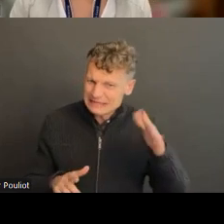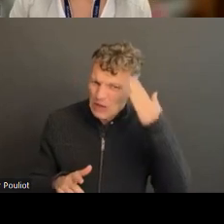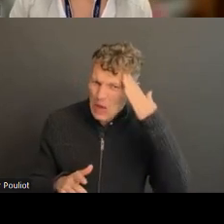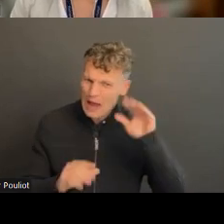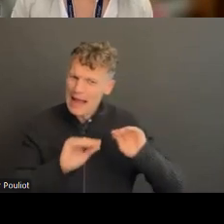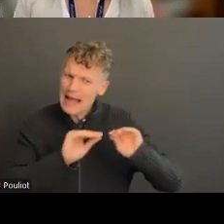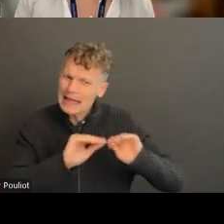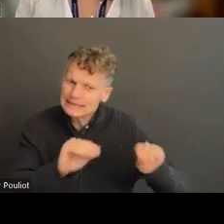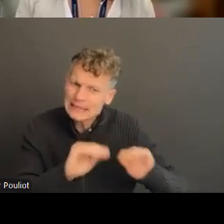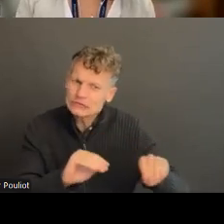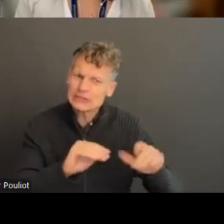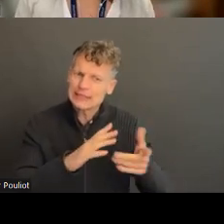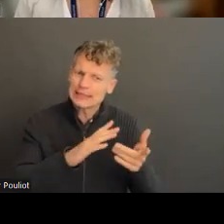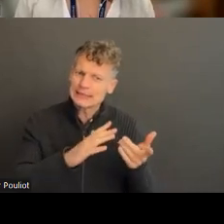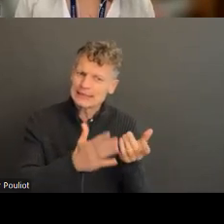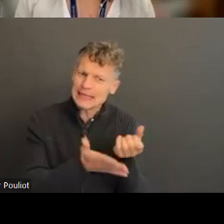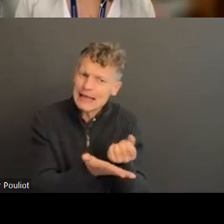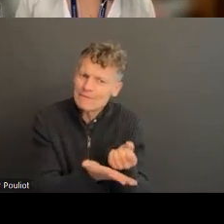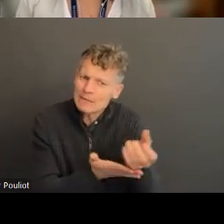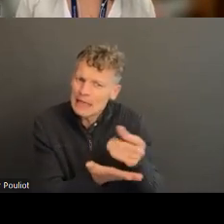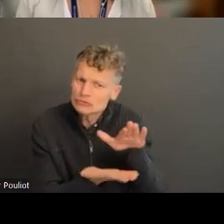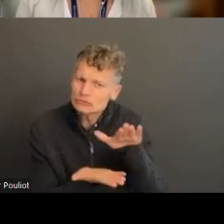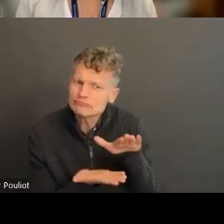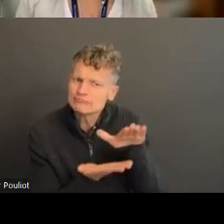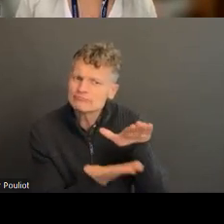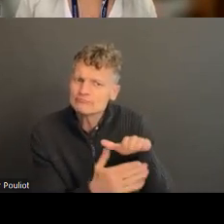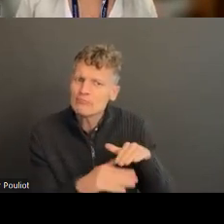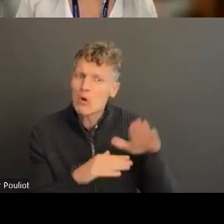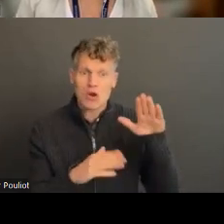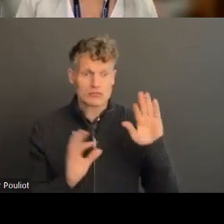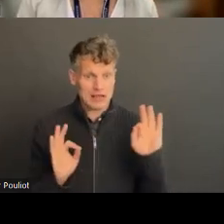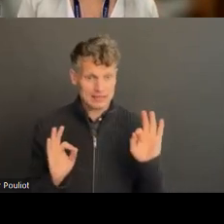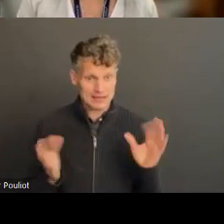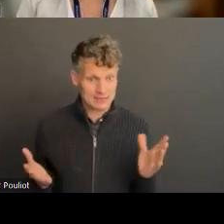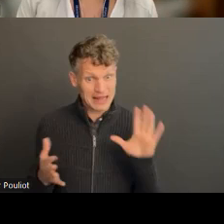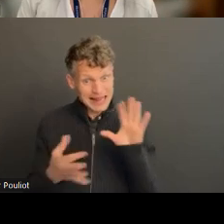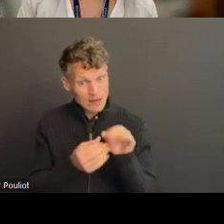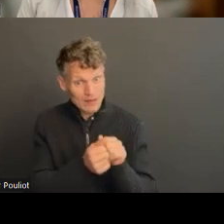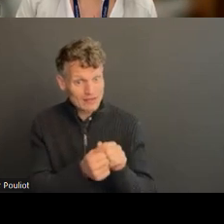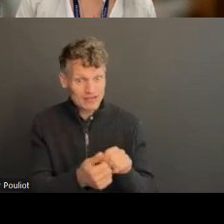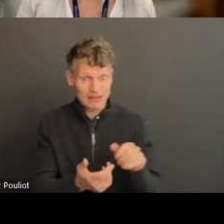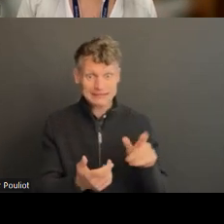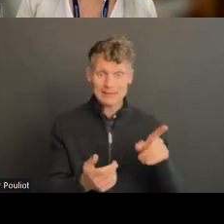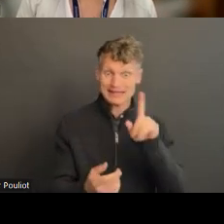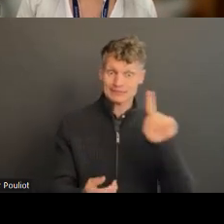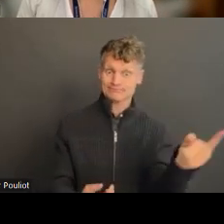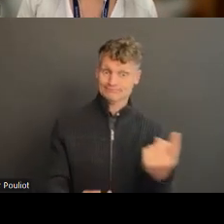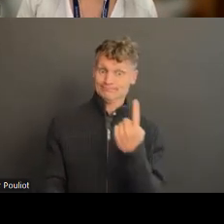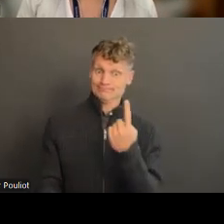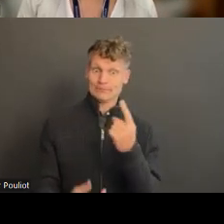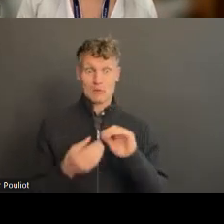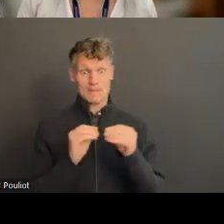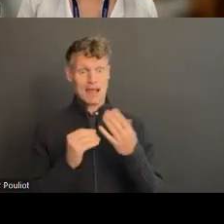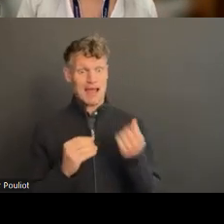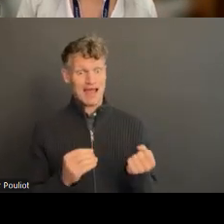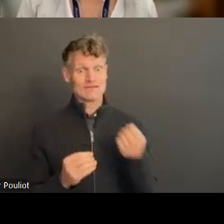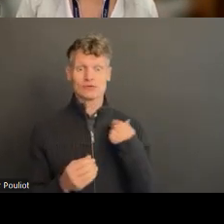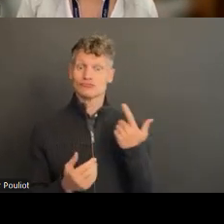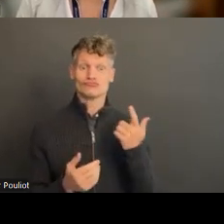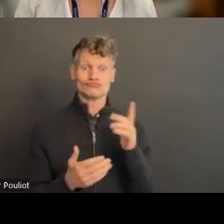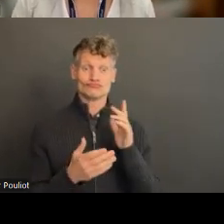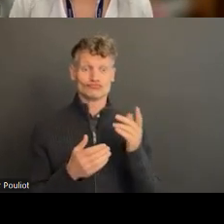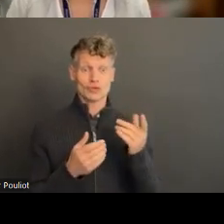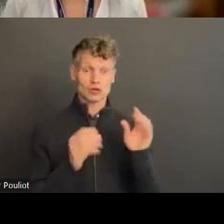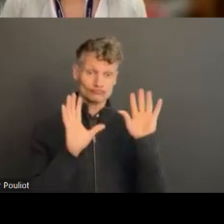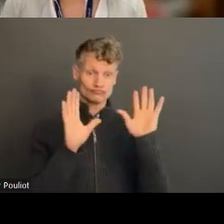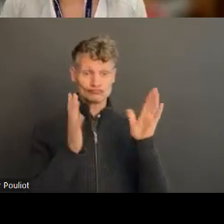en desarrollo. Identificamos también que existe un ámbito que es promisorio en relación al Ministerio de Interior, por